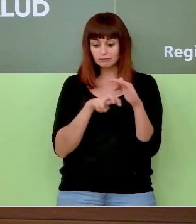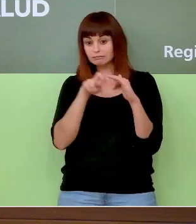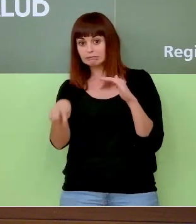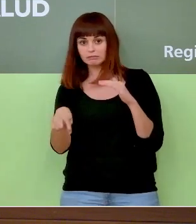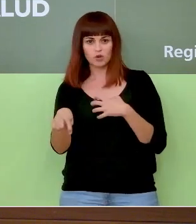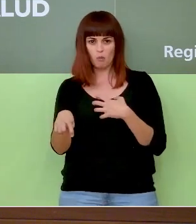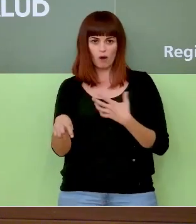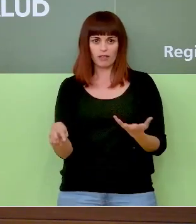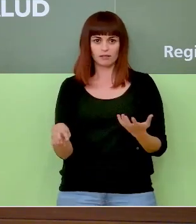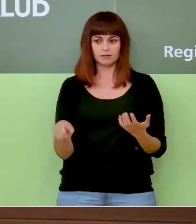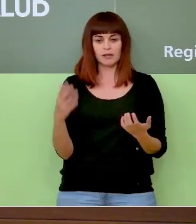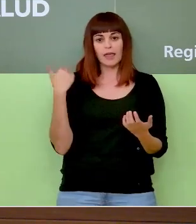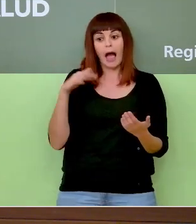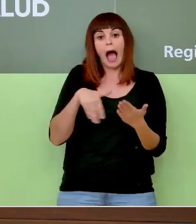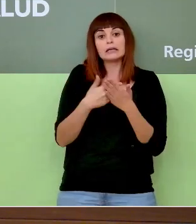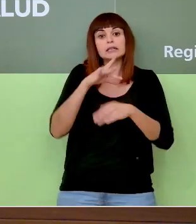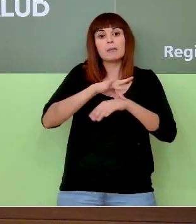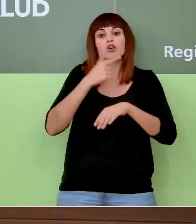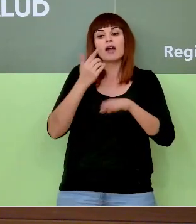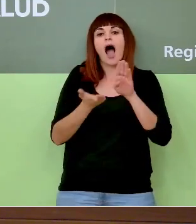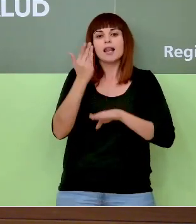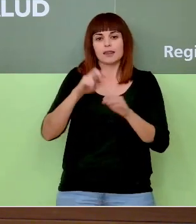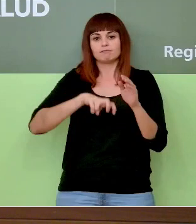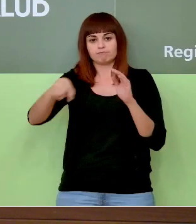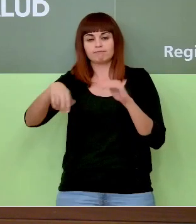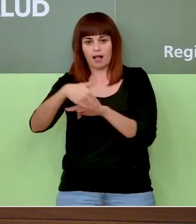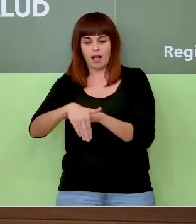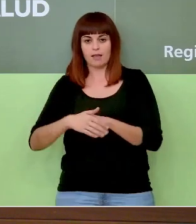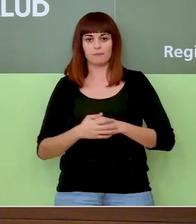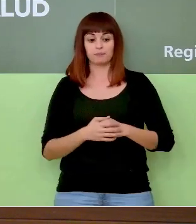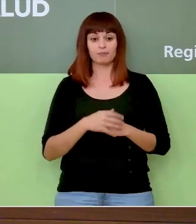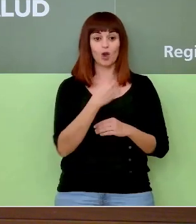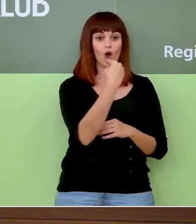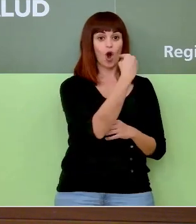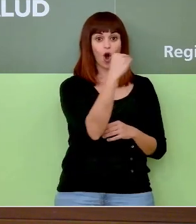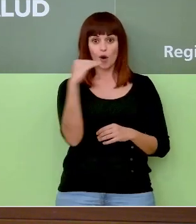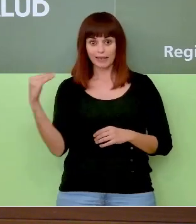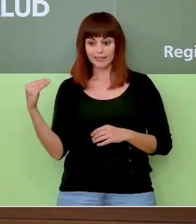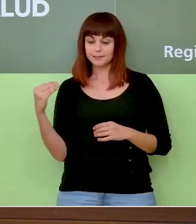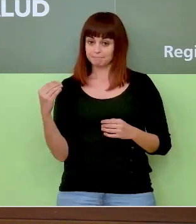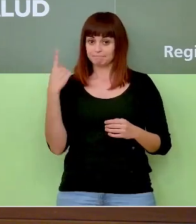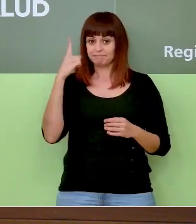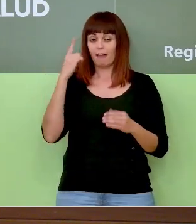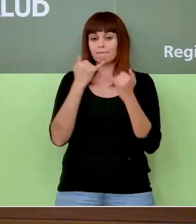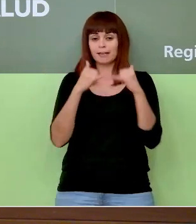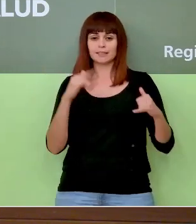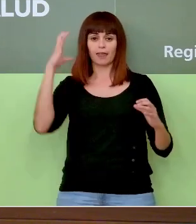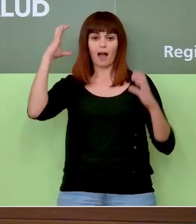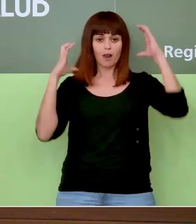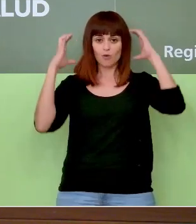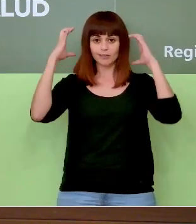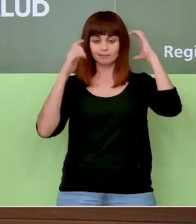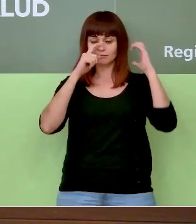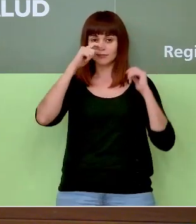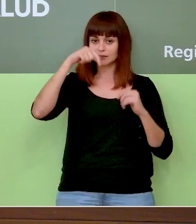su visita hasta indicación médica. Y para los más jóvenes, evidentemente, las fiestas de Halloween este año